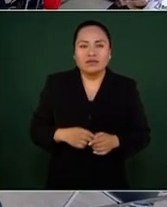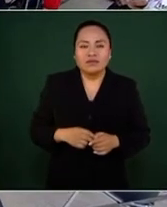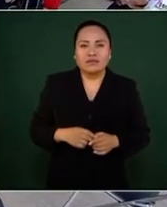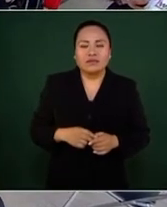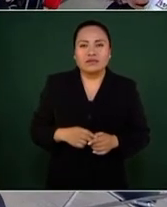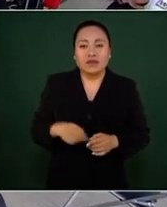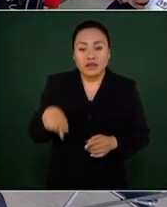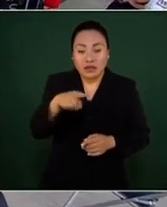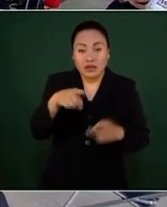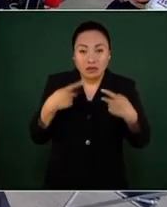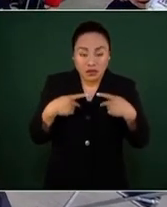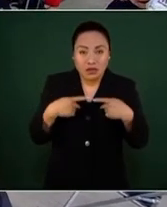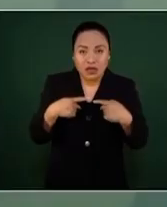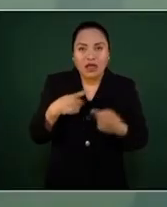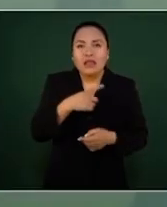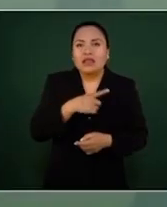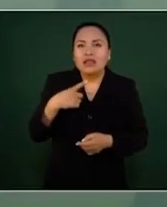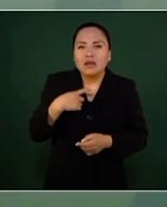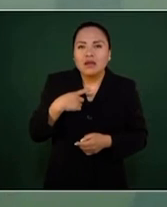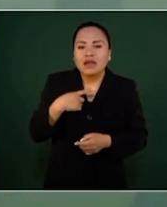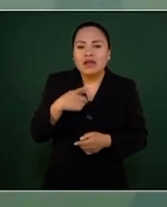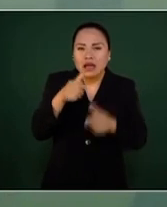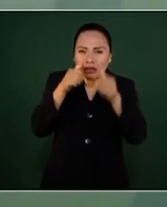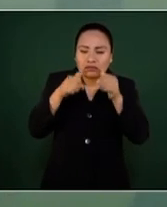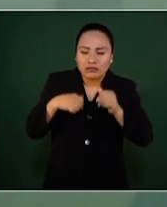es que ellos conozcan mi punto de vista.